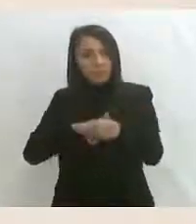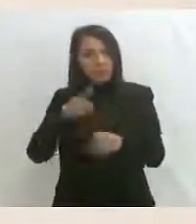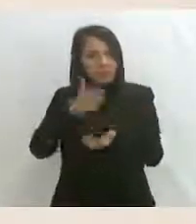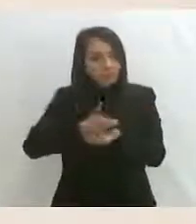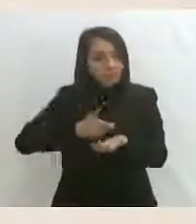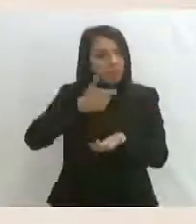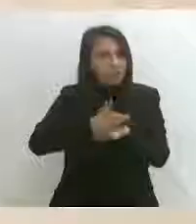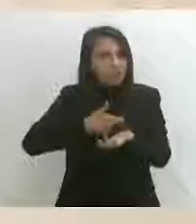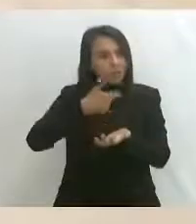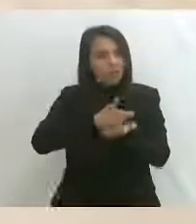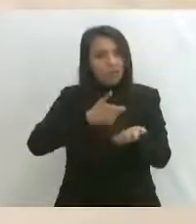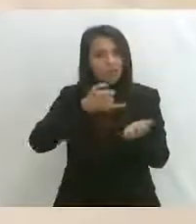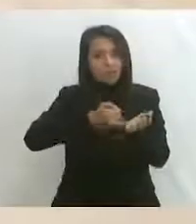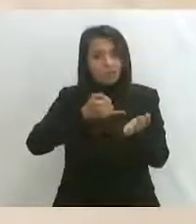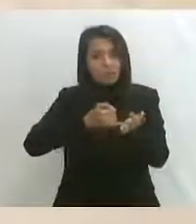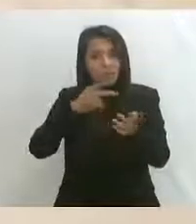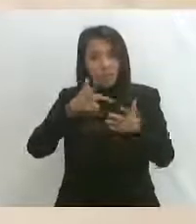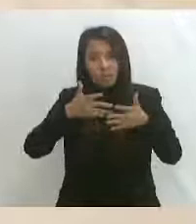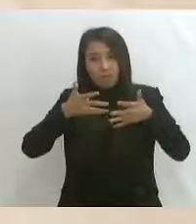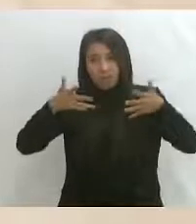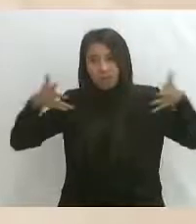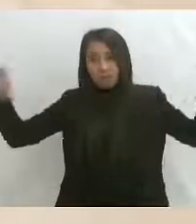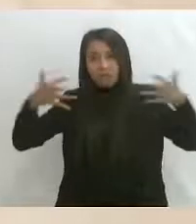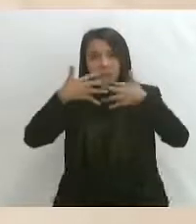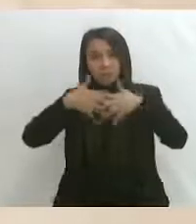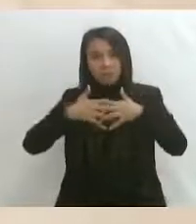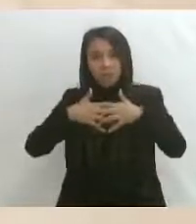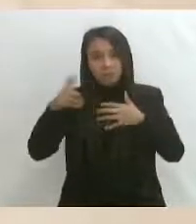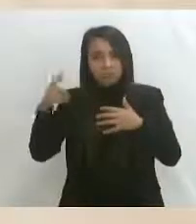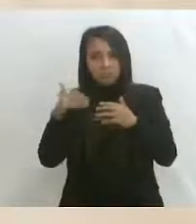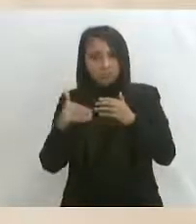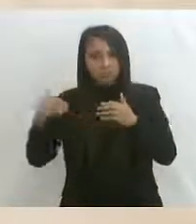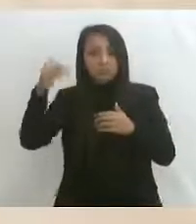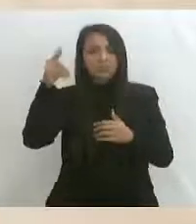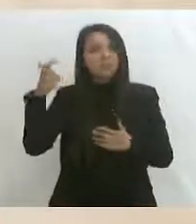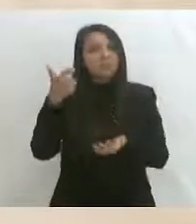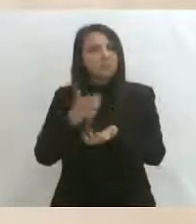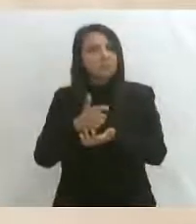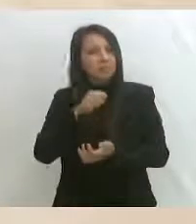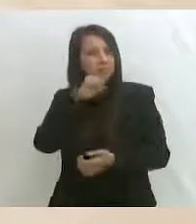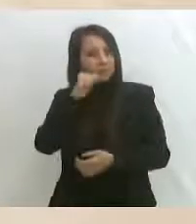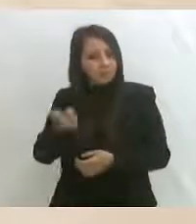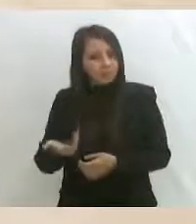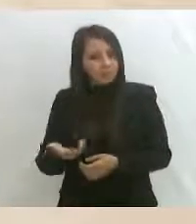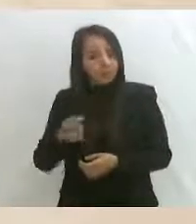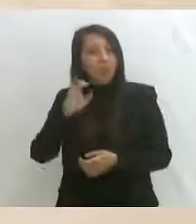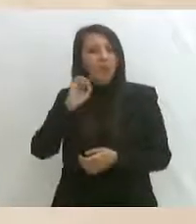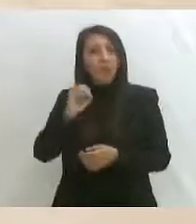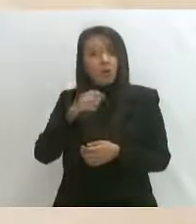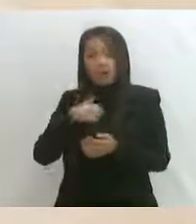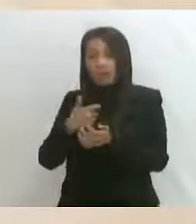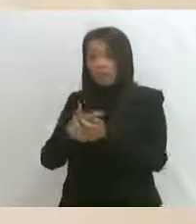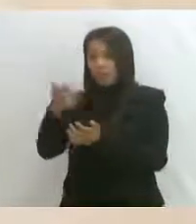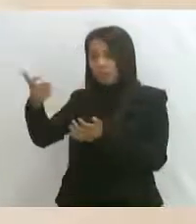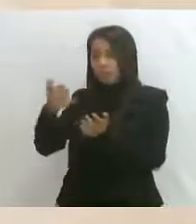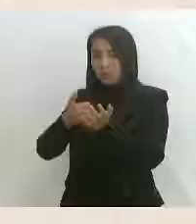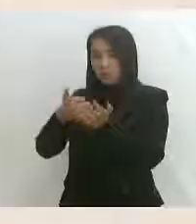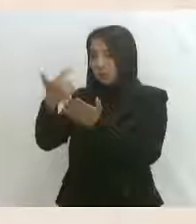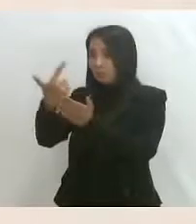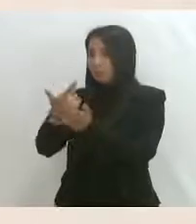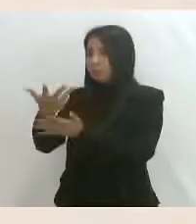arriba no pagaban o les devolvían los impuestos.